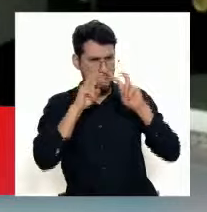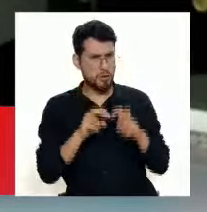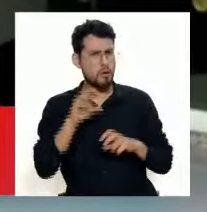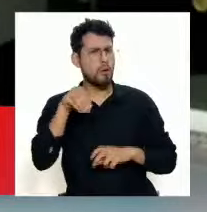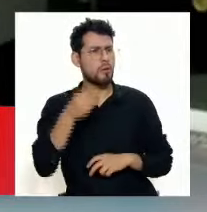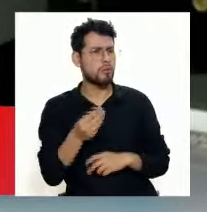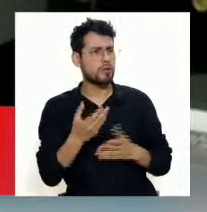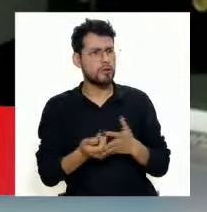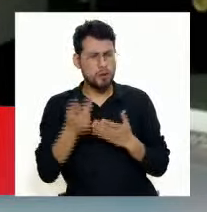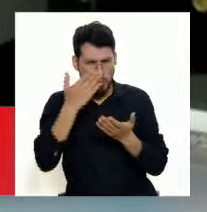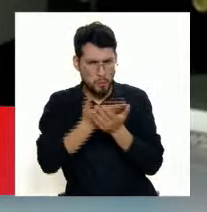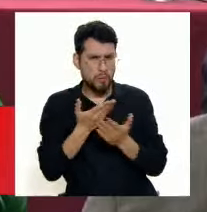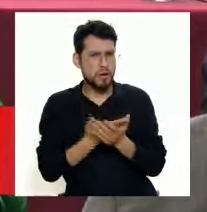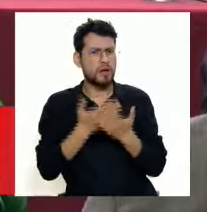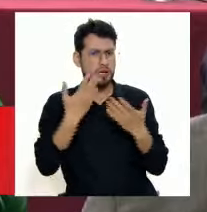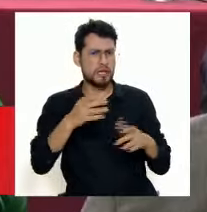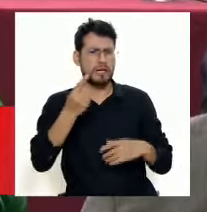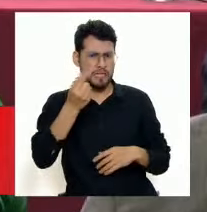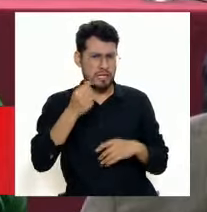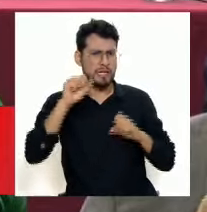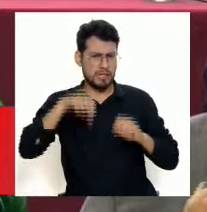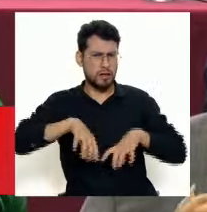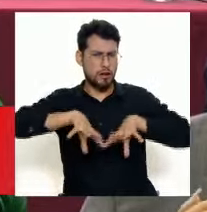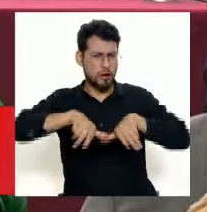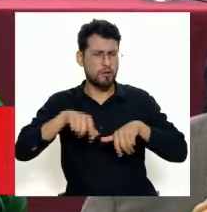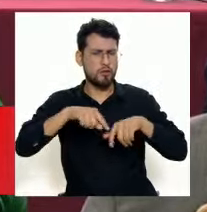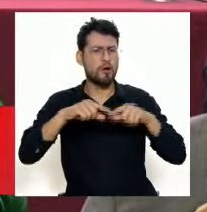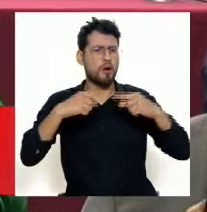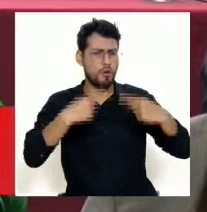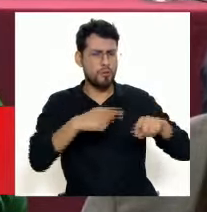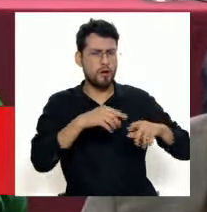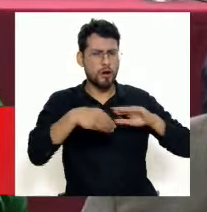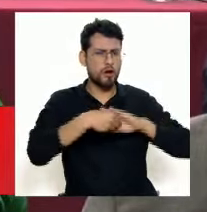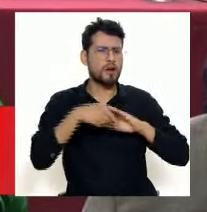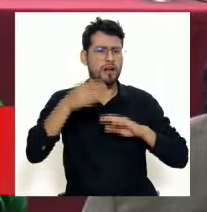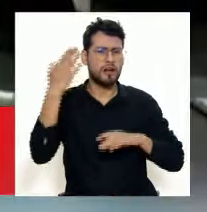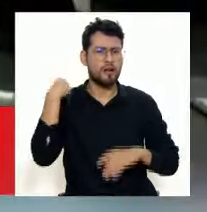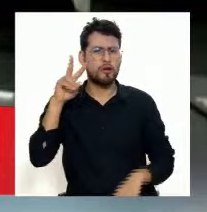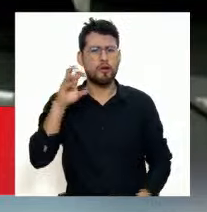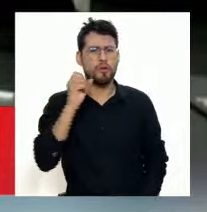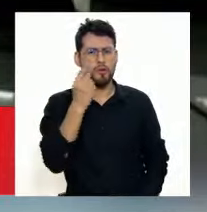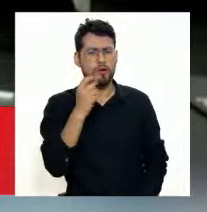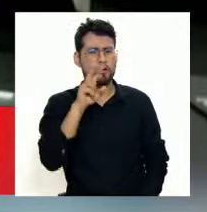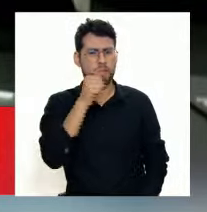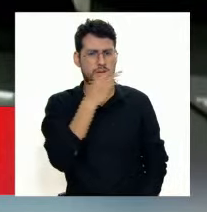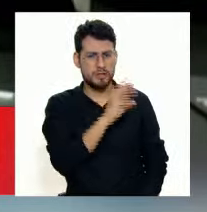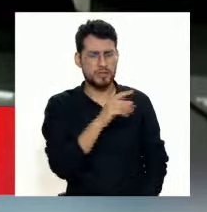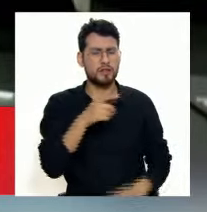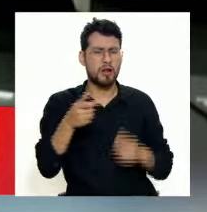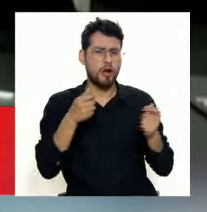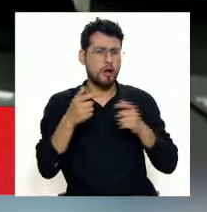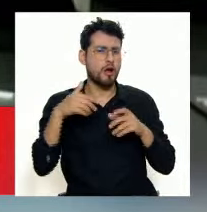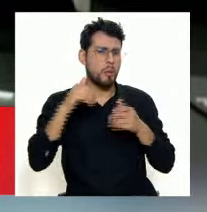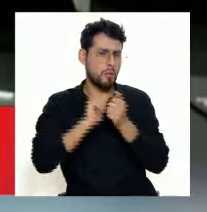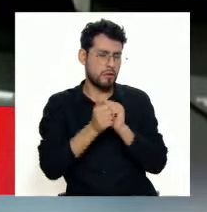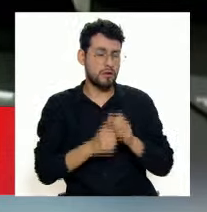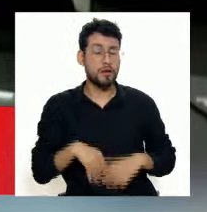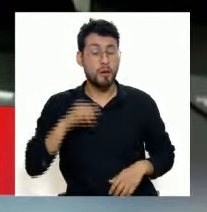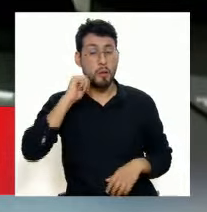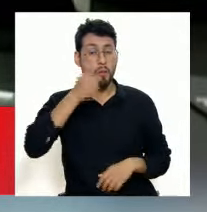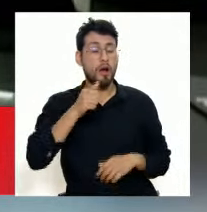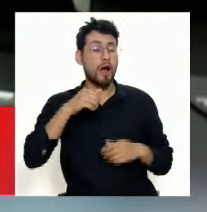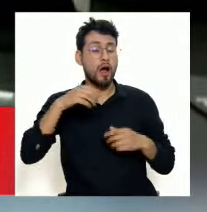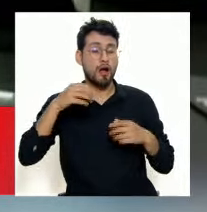investigación porque se está probando que ingresó dinero ilícito a las campañas del 2011 y el 2016. El juicio oral continuará